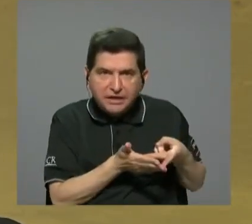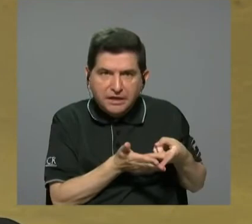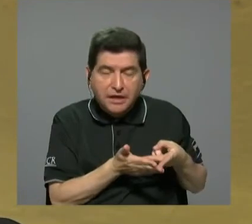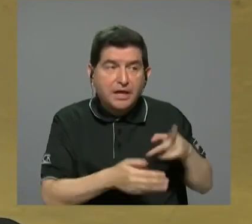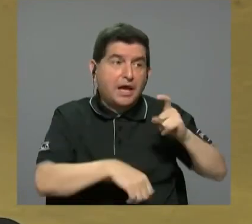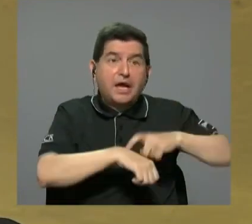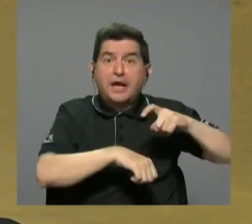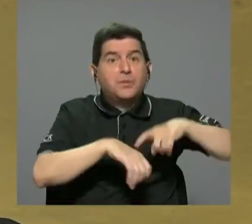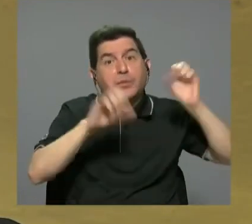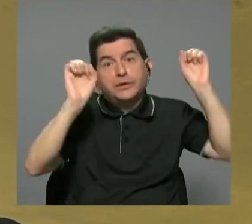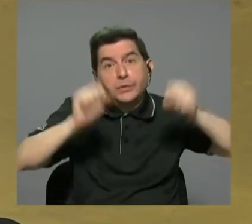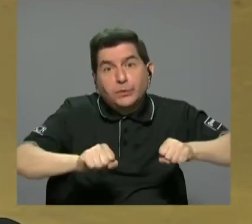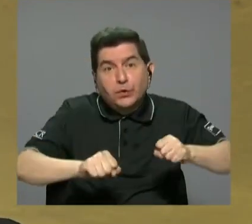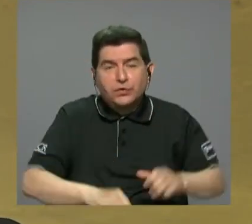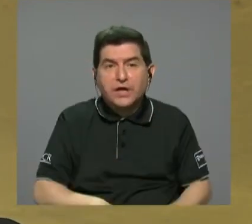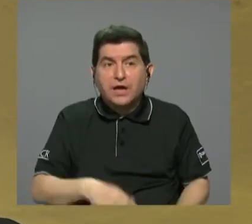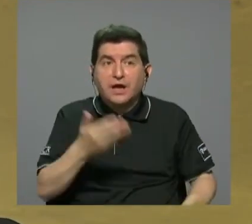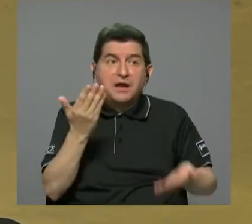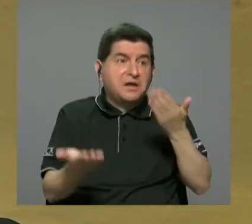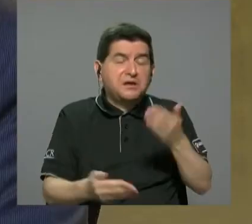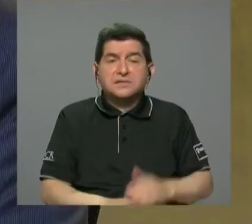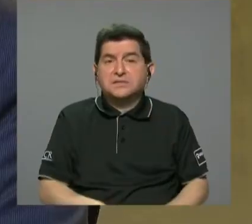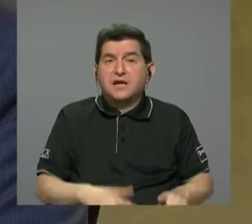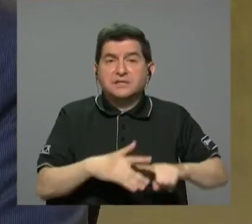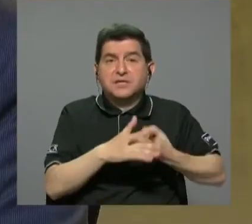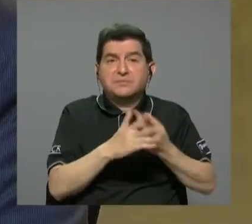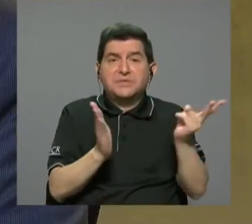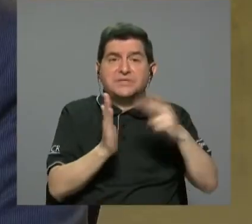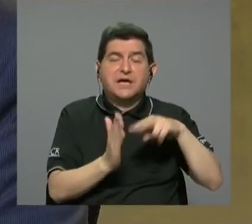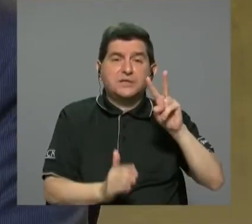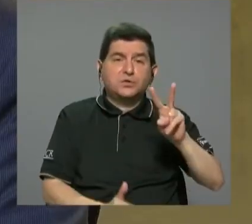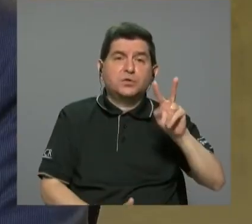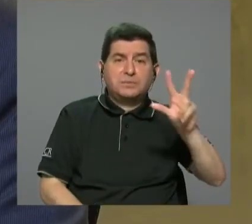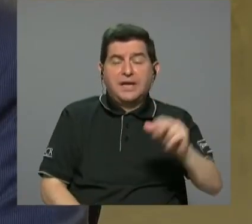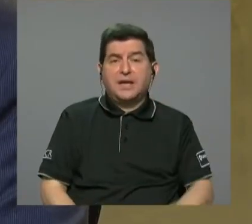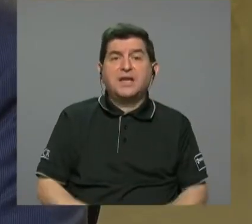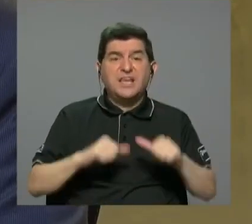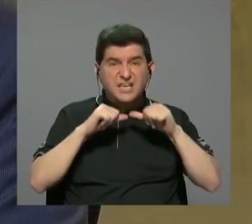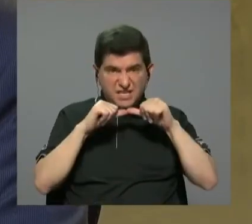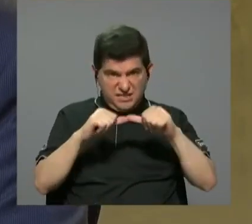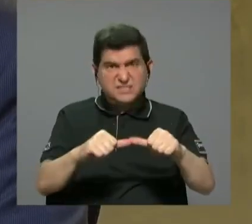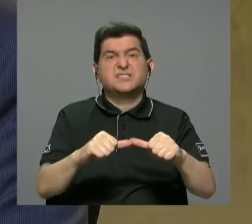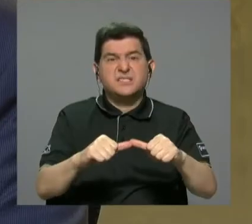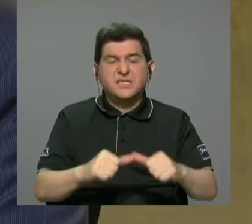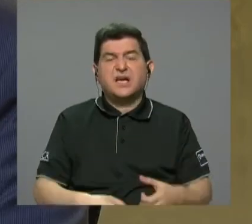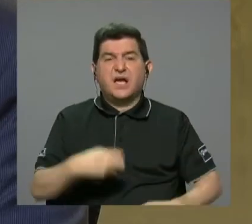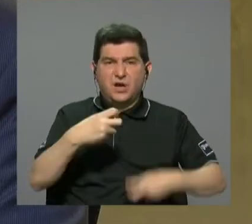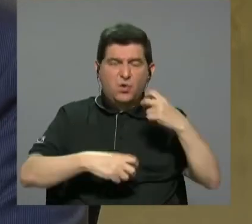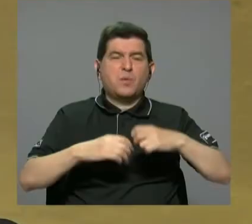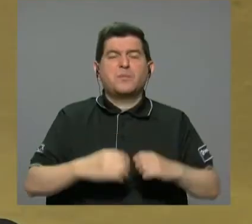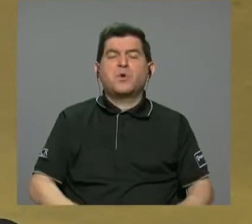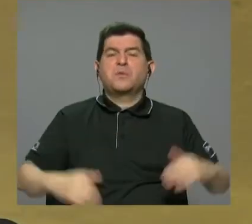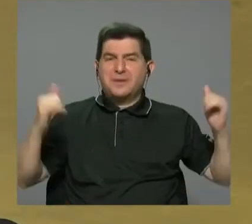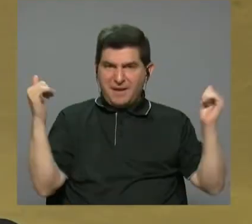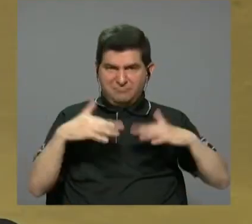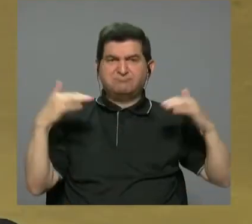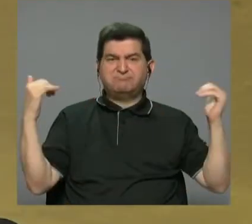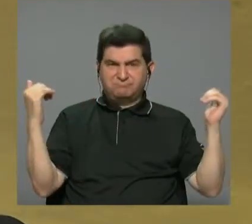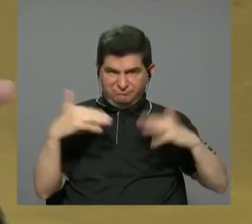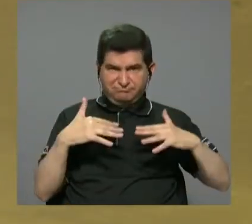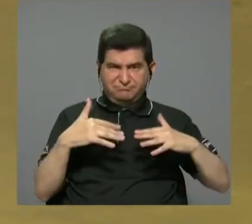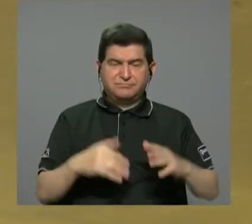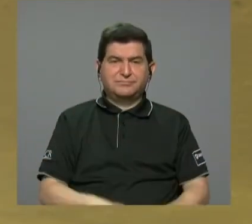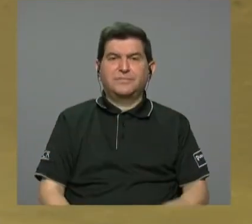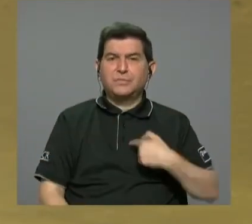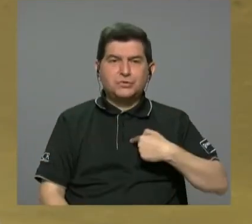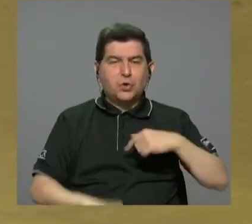sea, porque podría muy bien empezar 2023 todavía con eventos bélicos, y yo no